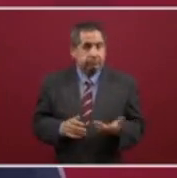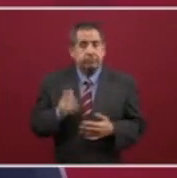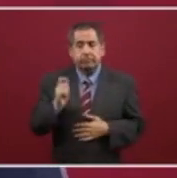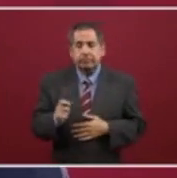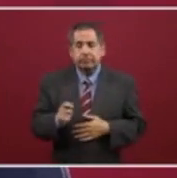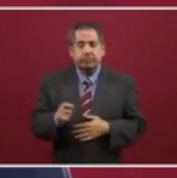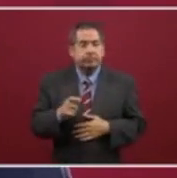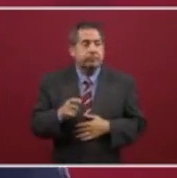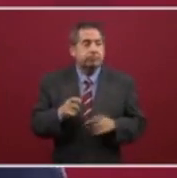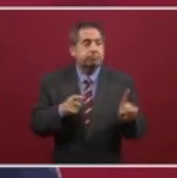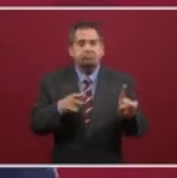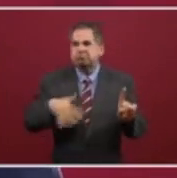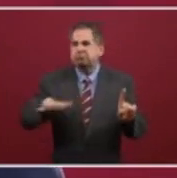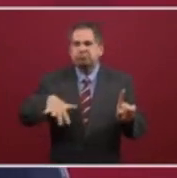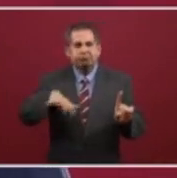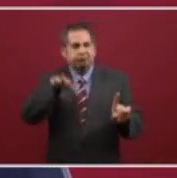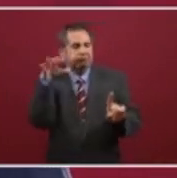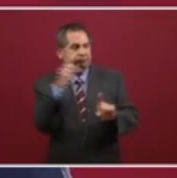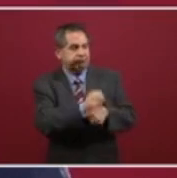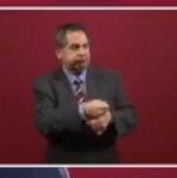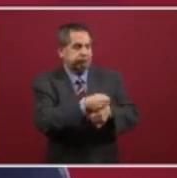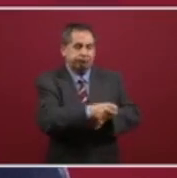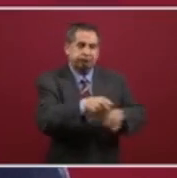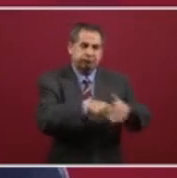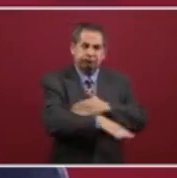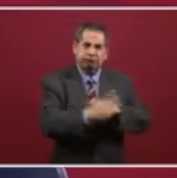sea perseguido, que no haya censura.